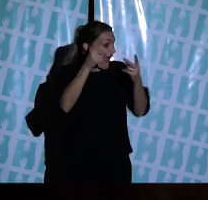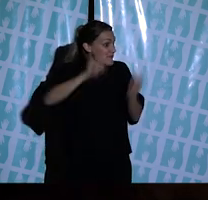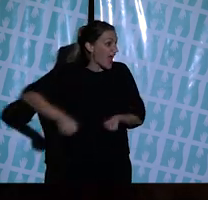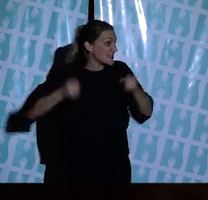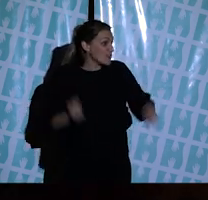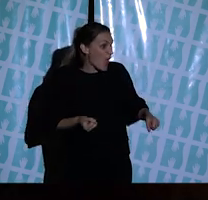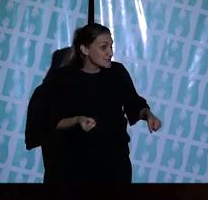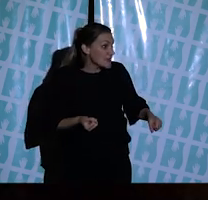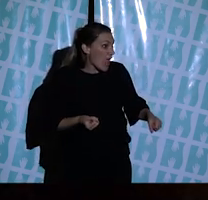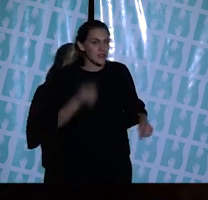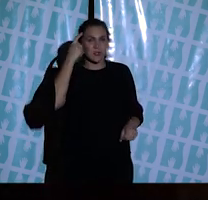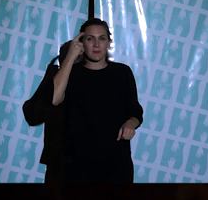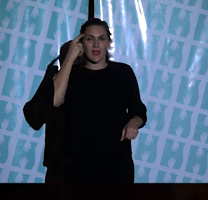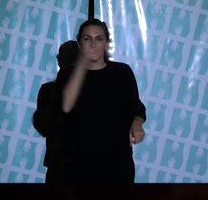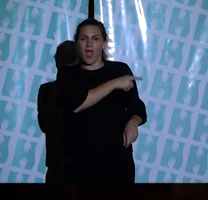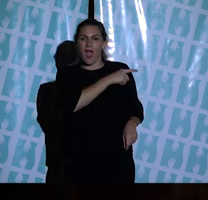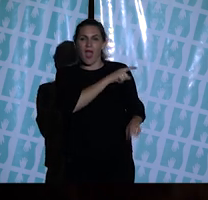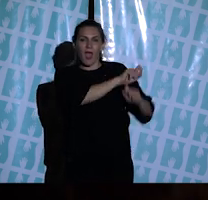esto.